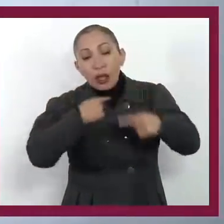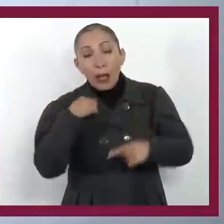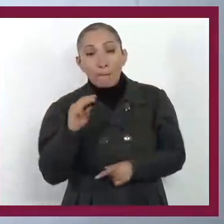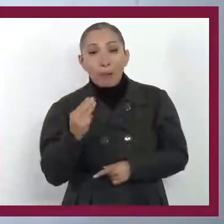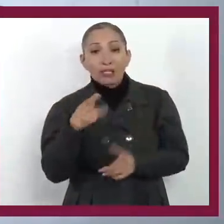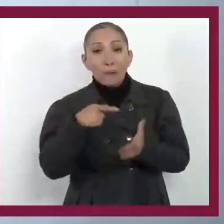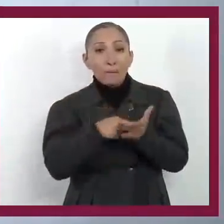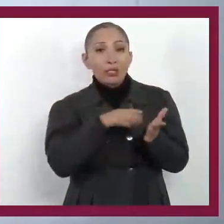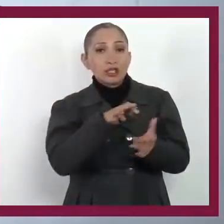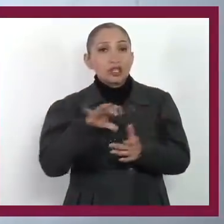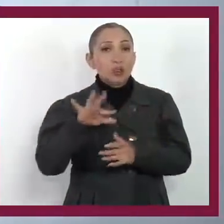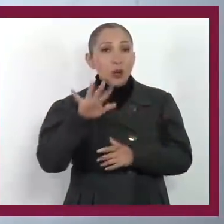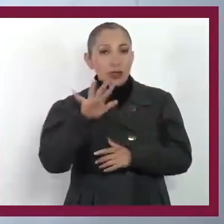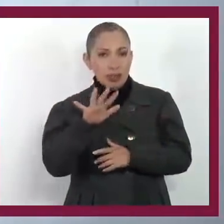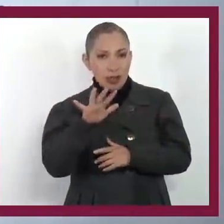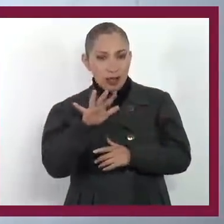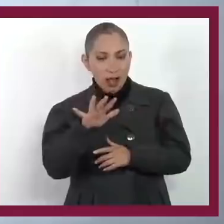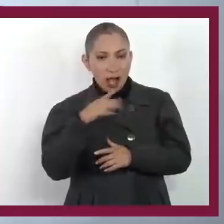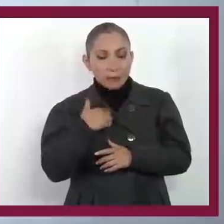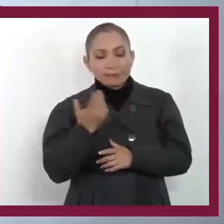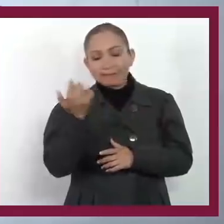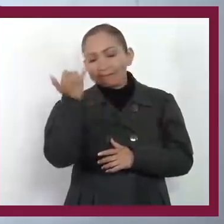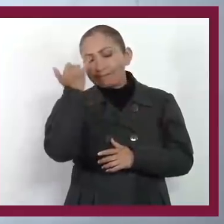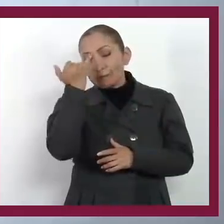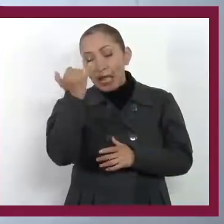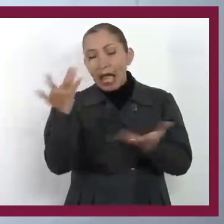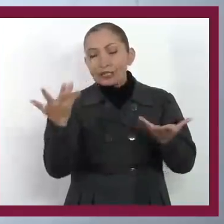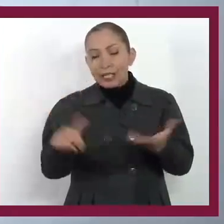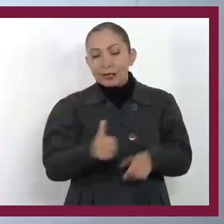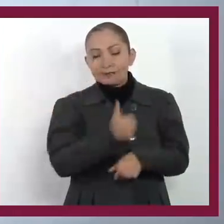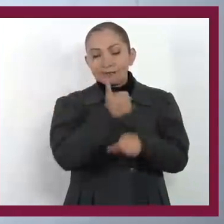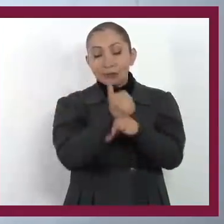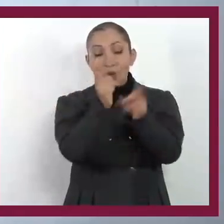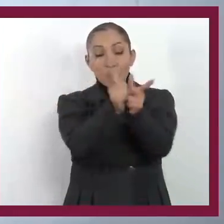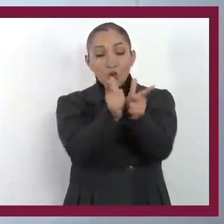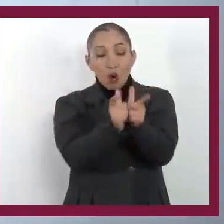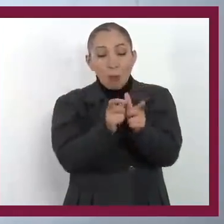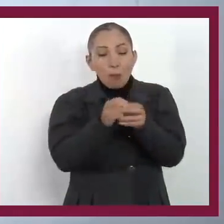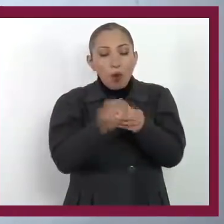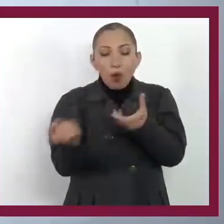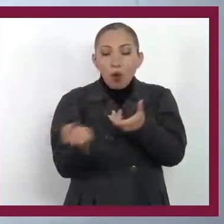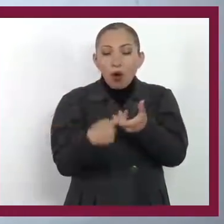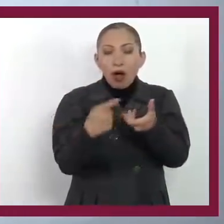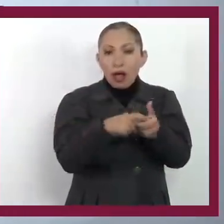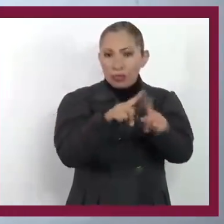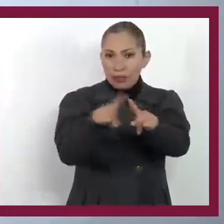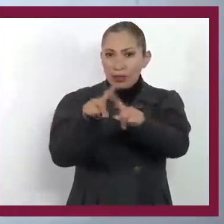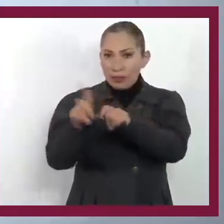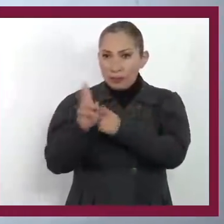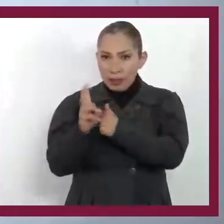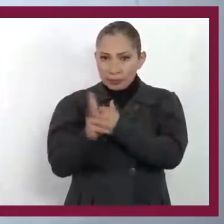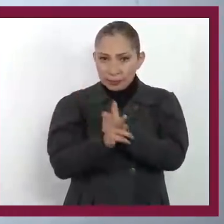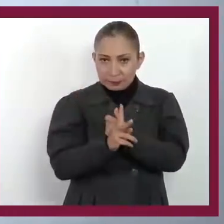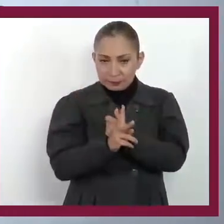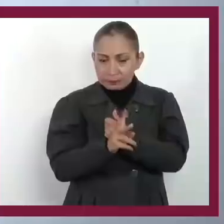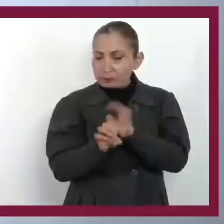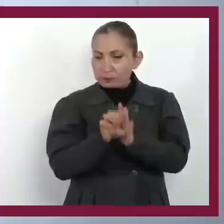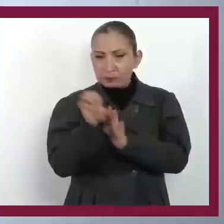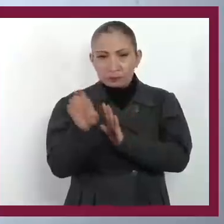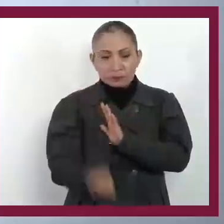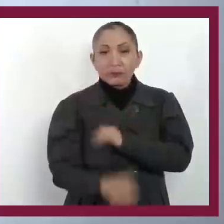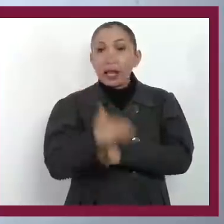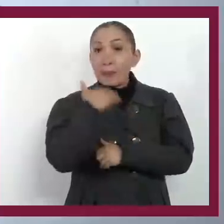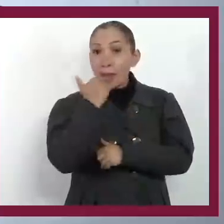mayo de 1950, se propuso la creación de un organismo conformado por varias naciones, entre